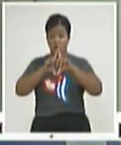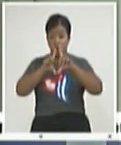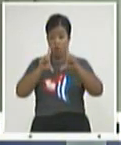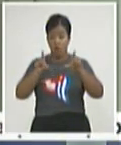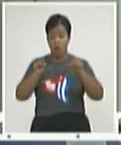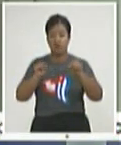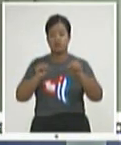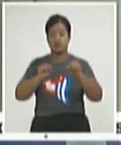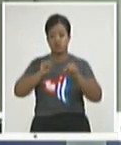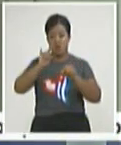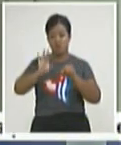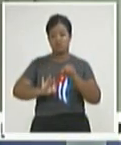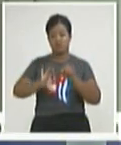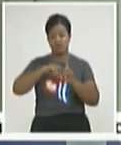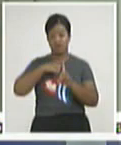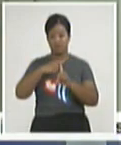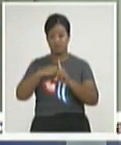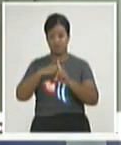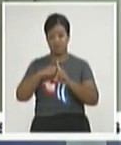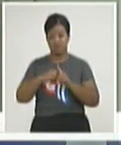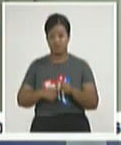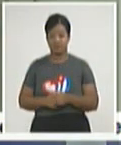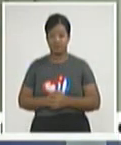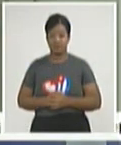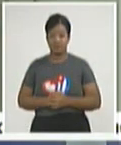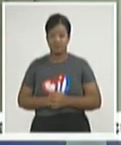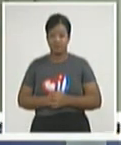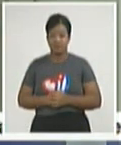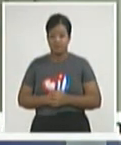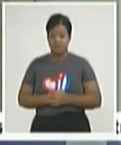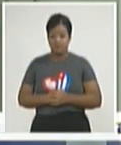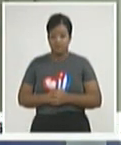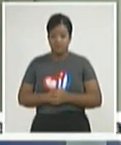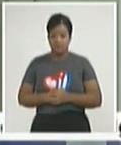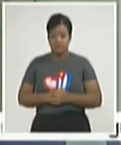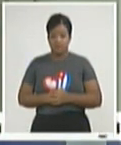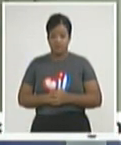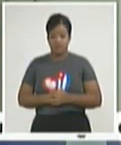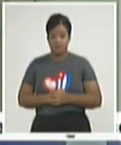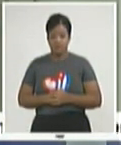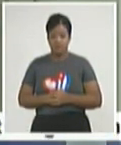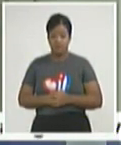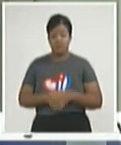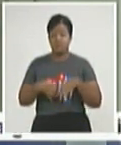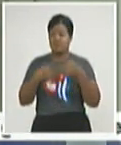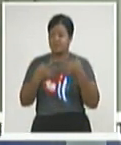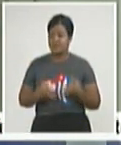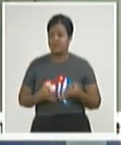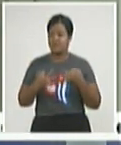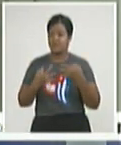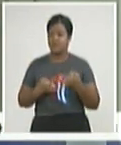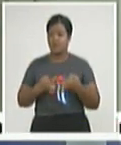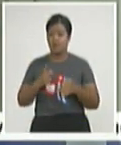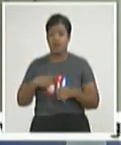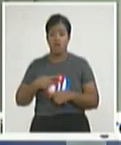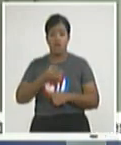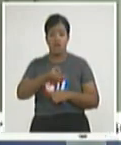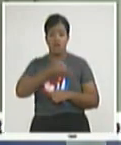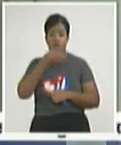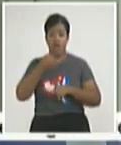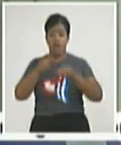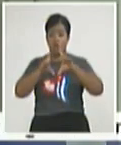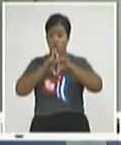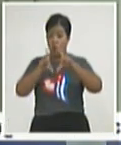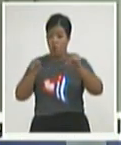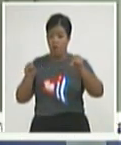diagnóstico han resultado positivas a la COVID. Como siempre explicamos aquí, de todas las provincias y el